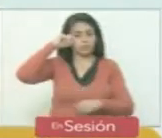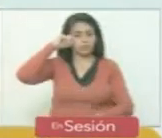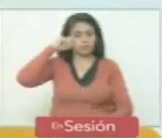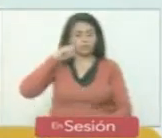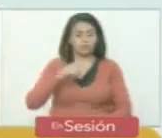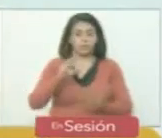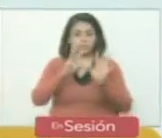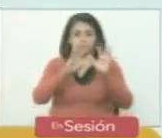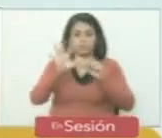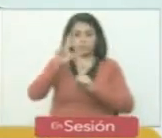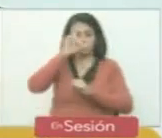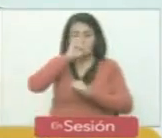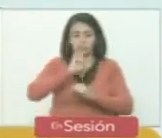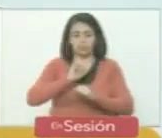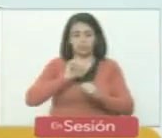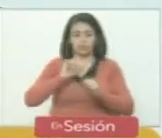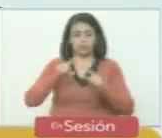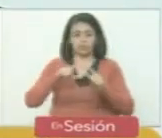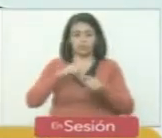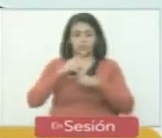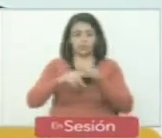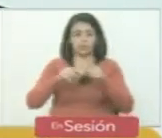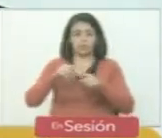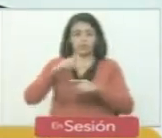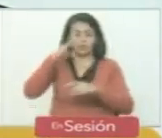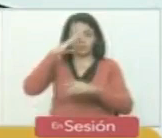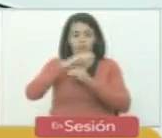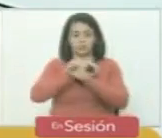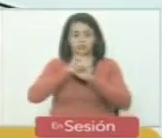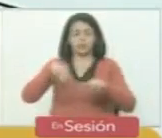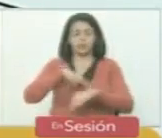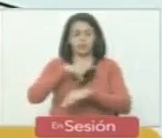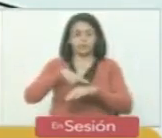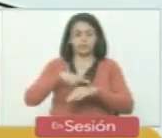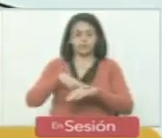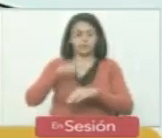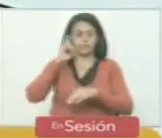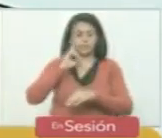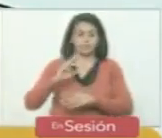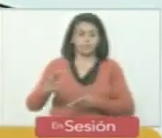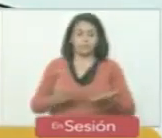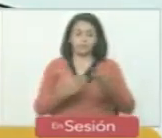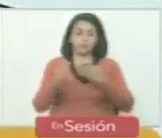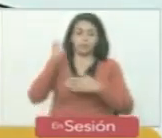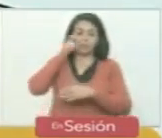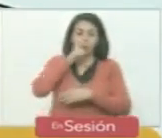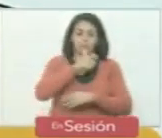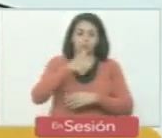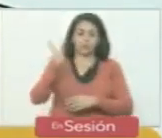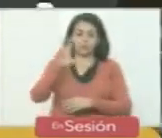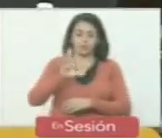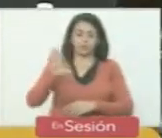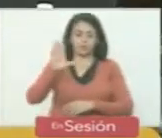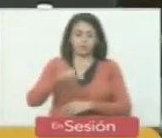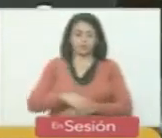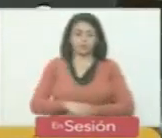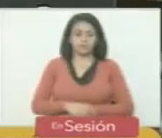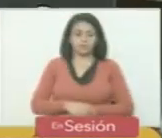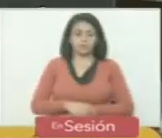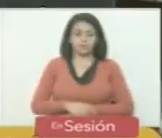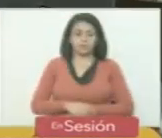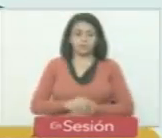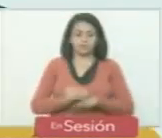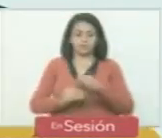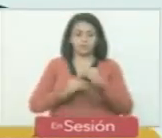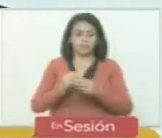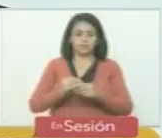al 85 aniversario de la Guardia Nacional Bolivariana al servicio del pueblo venezolano,